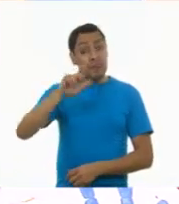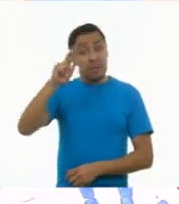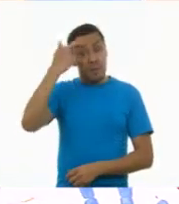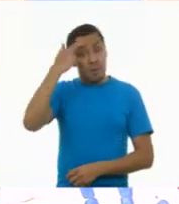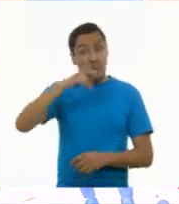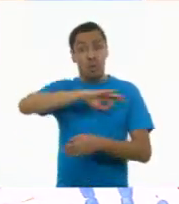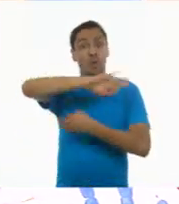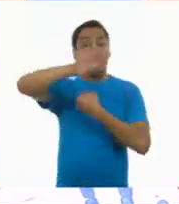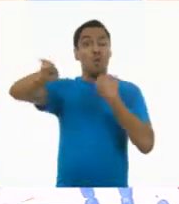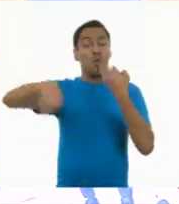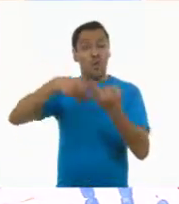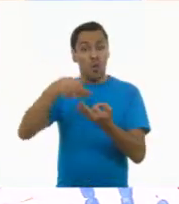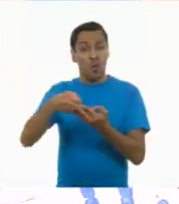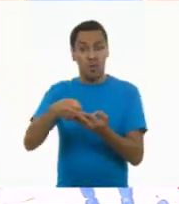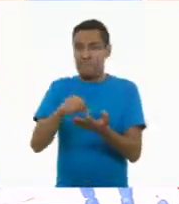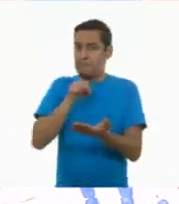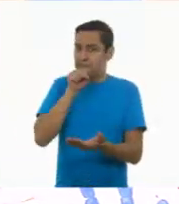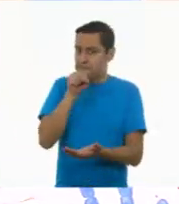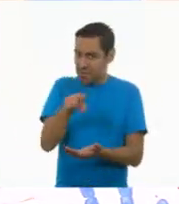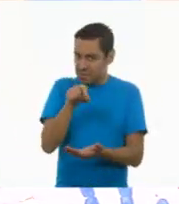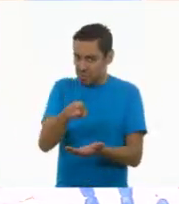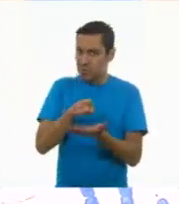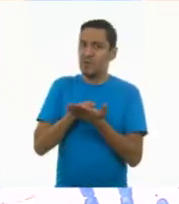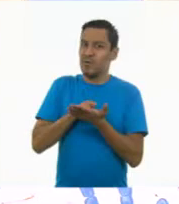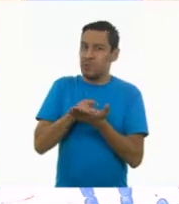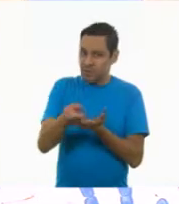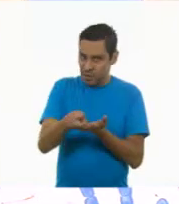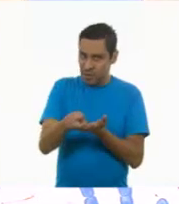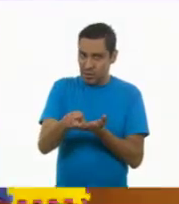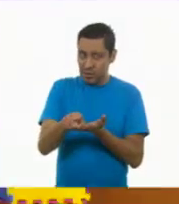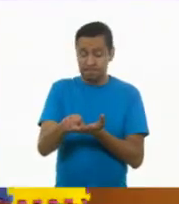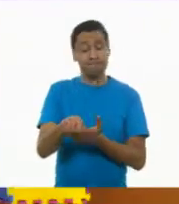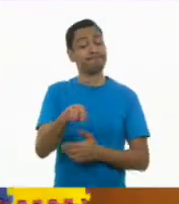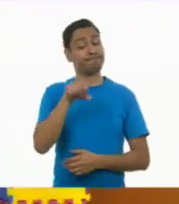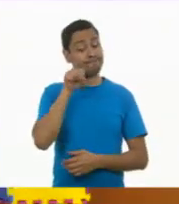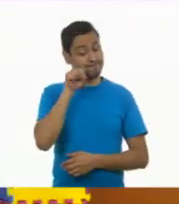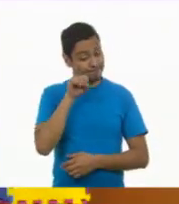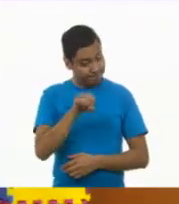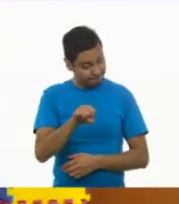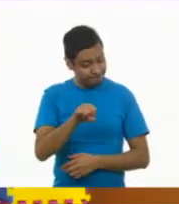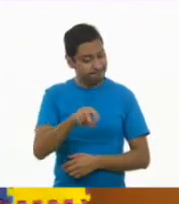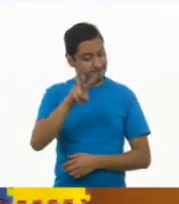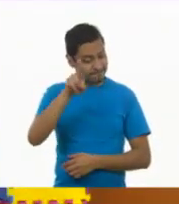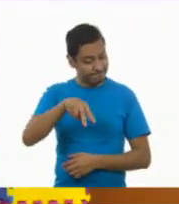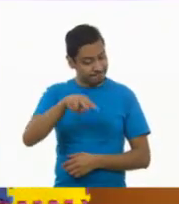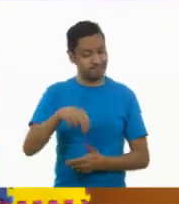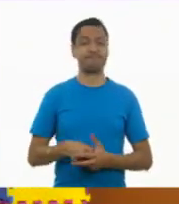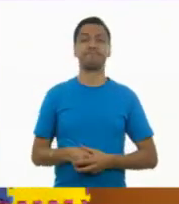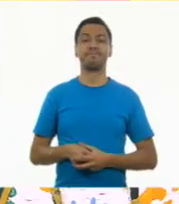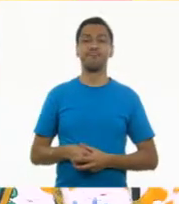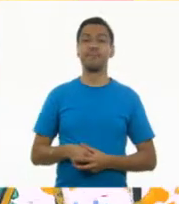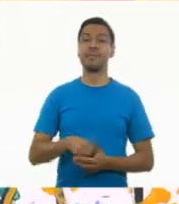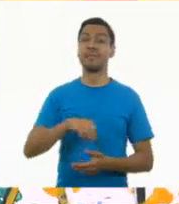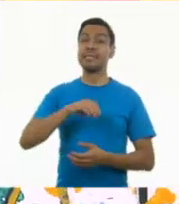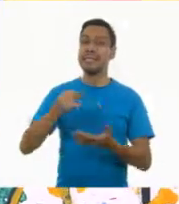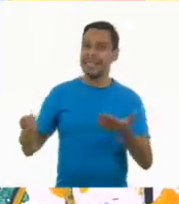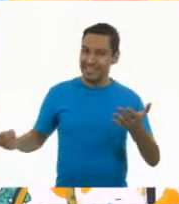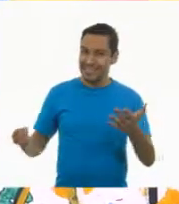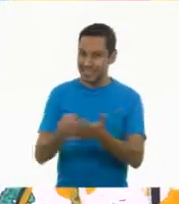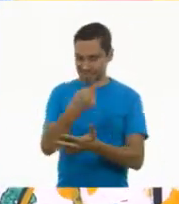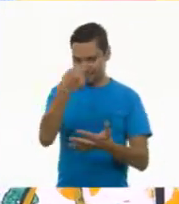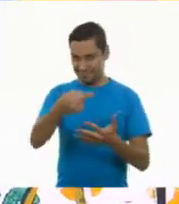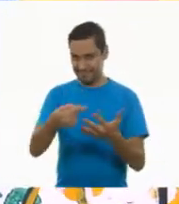todas y todos tenemos los mismos derechos. Así es. Estas decisiones deben generar